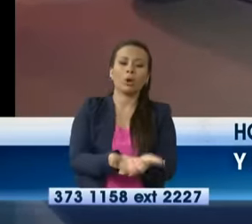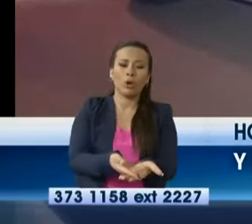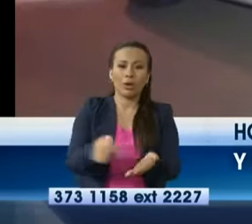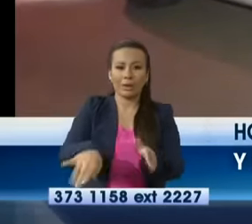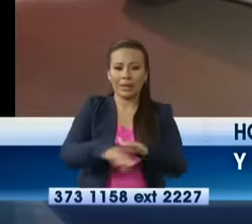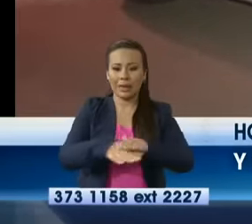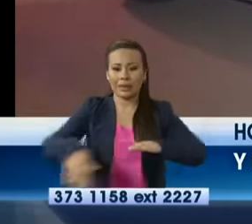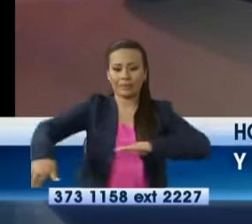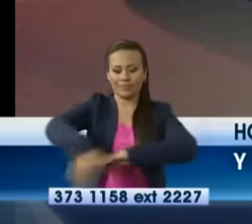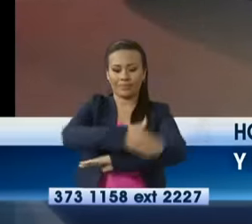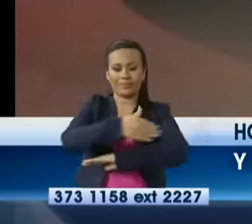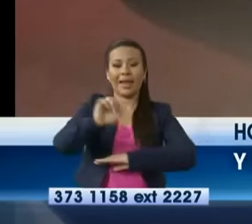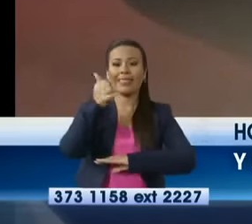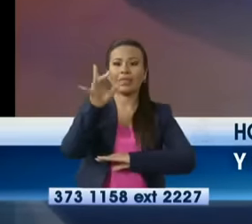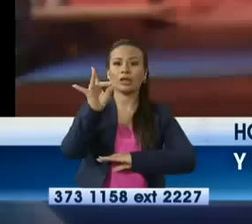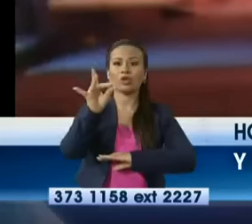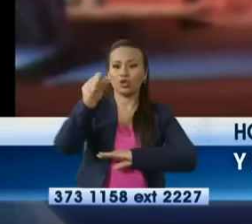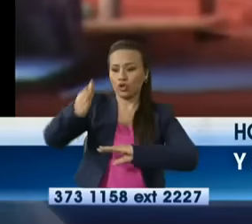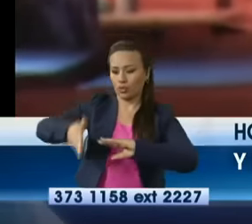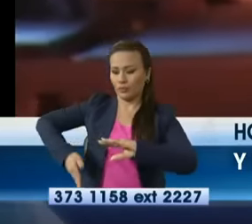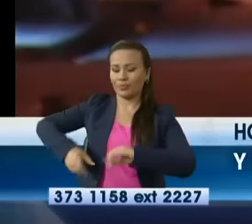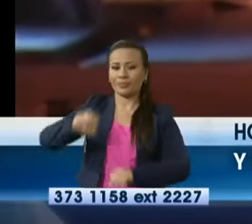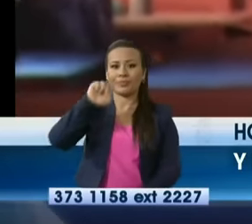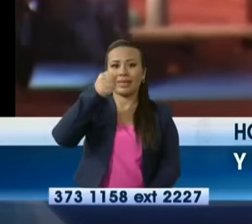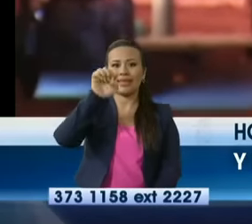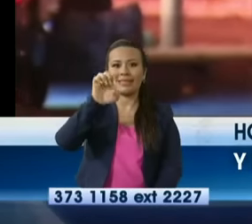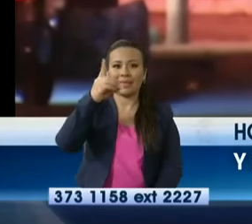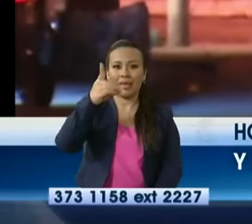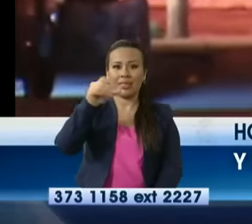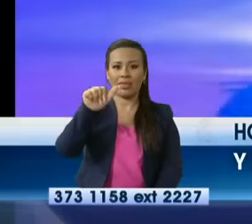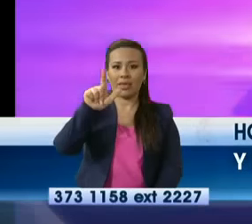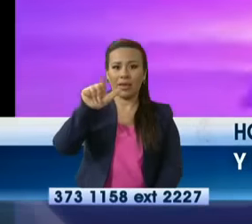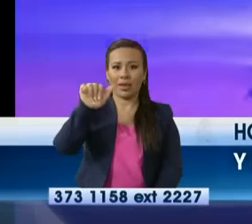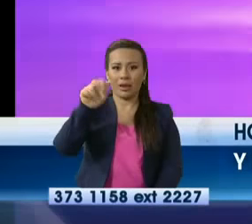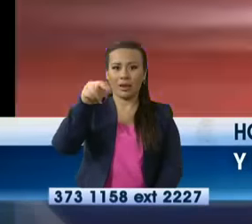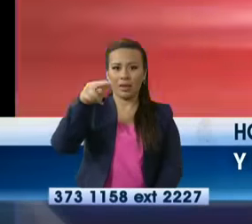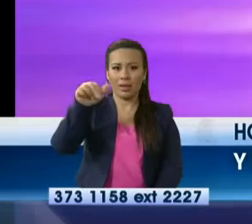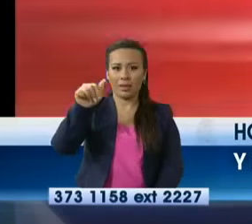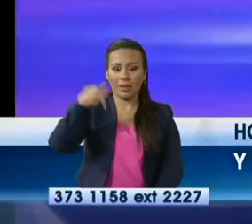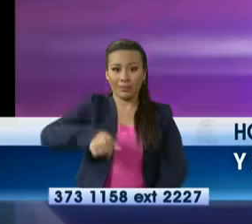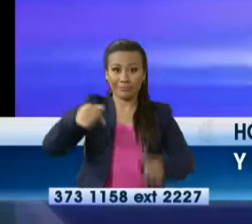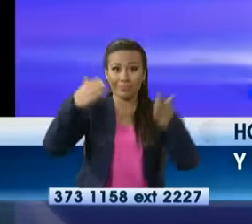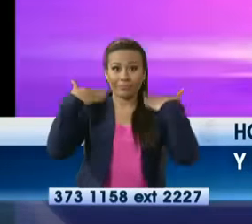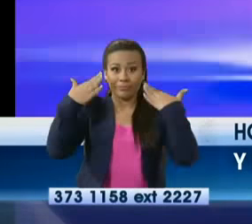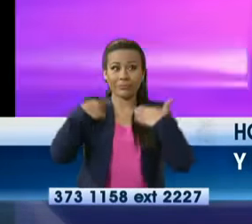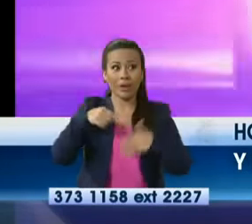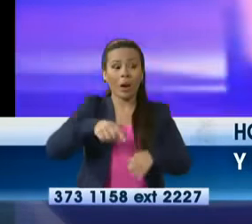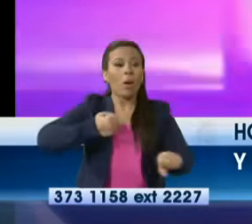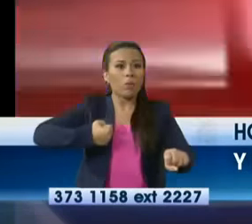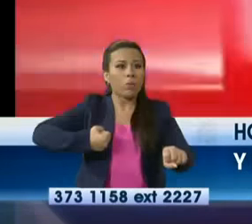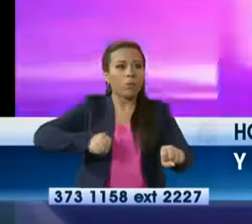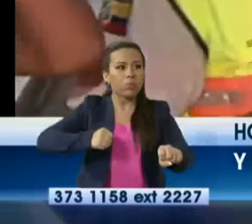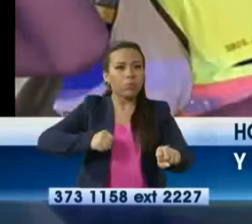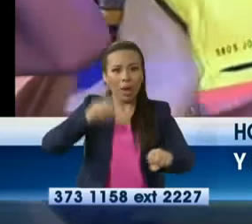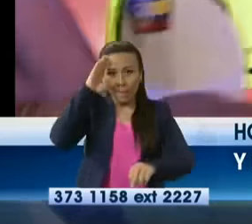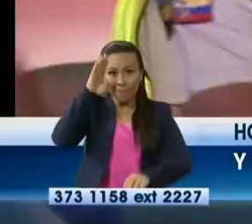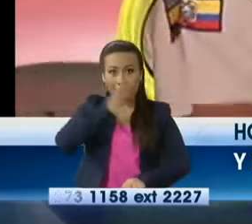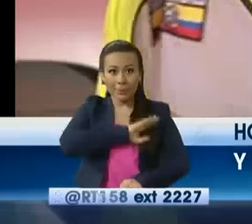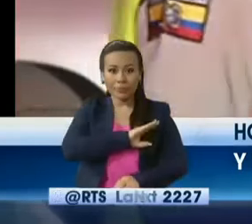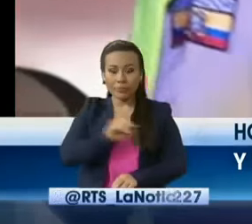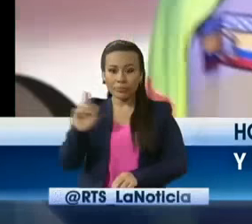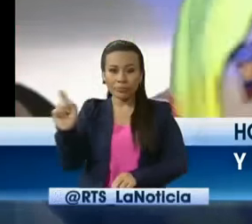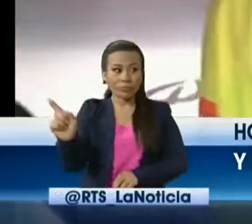de las calles 18 y Sedalana, en el suburbio de Guayaquil. Un patrullero de la Policía Nacional que